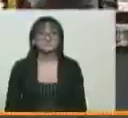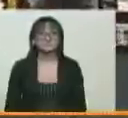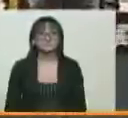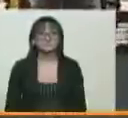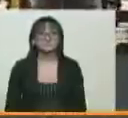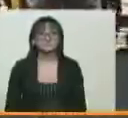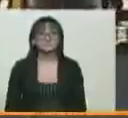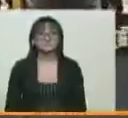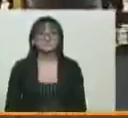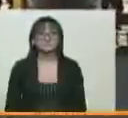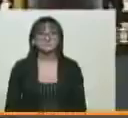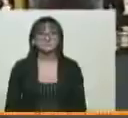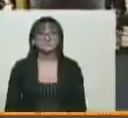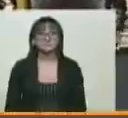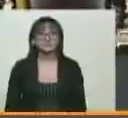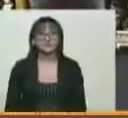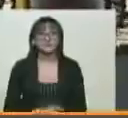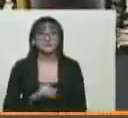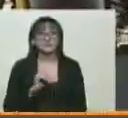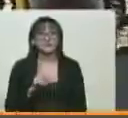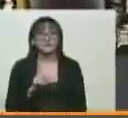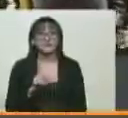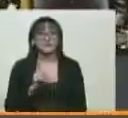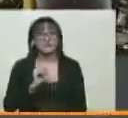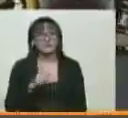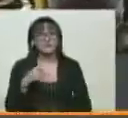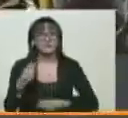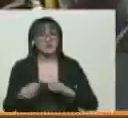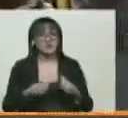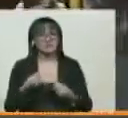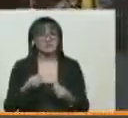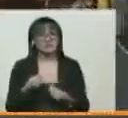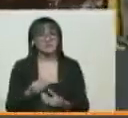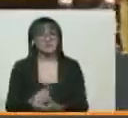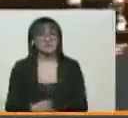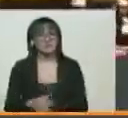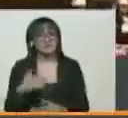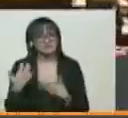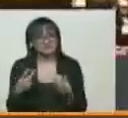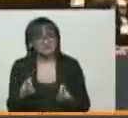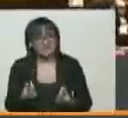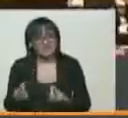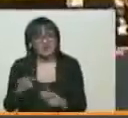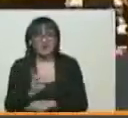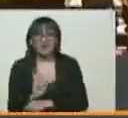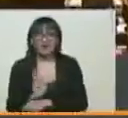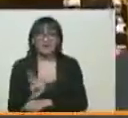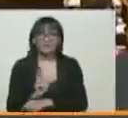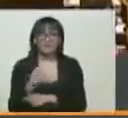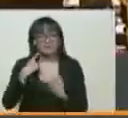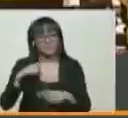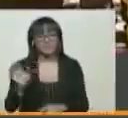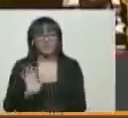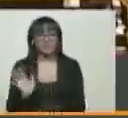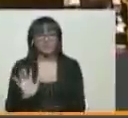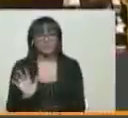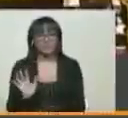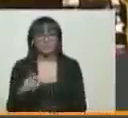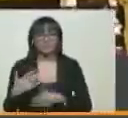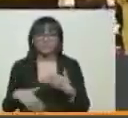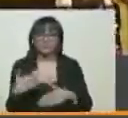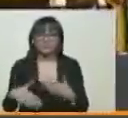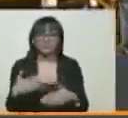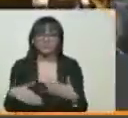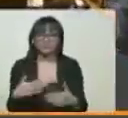Tenemos que ir, como dice el dicho, a Dios rogando y con el mazo